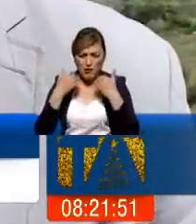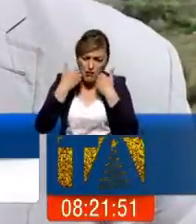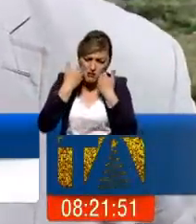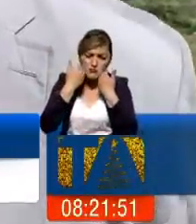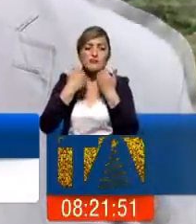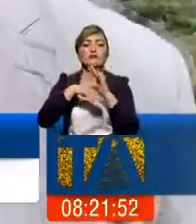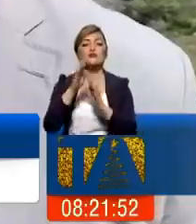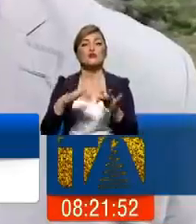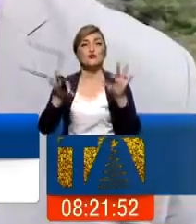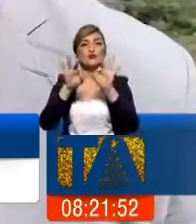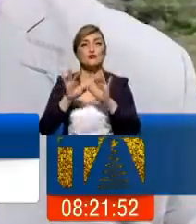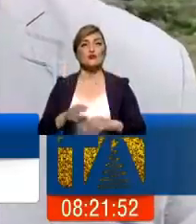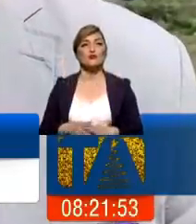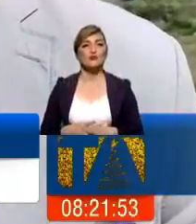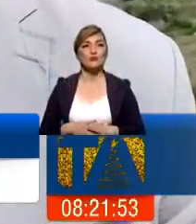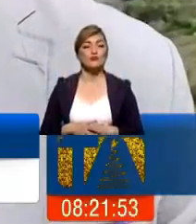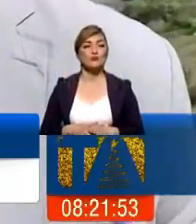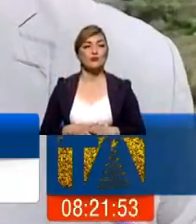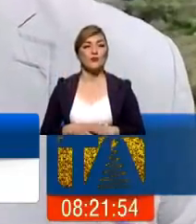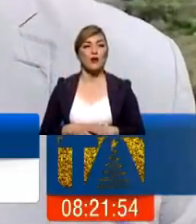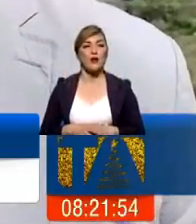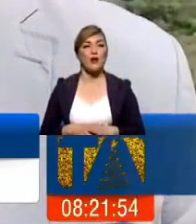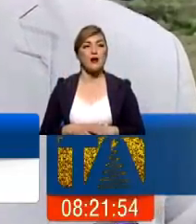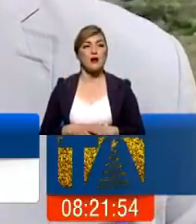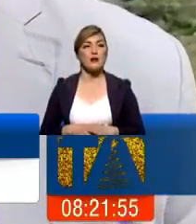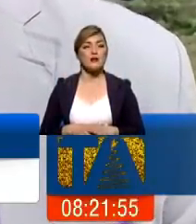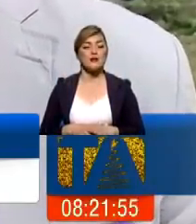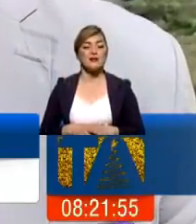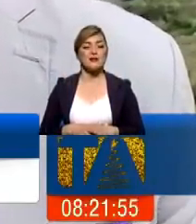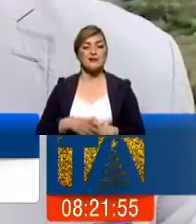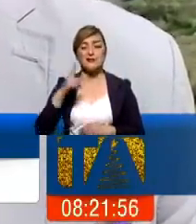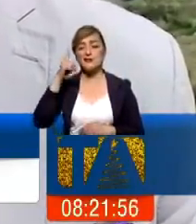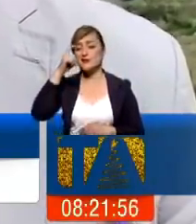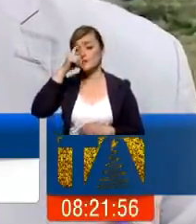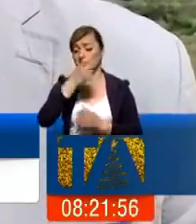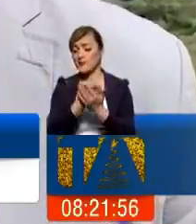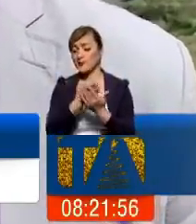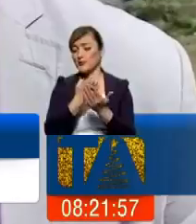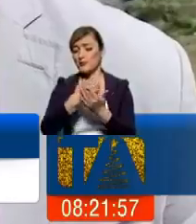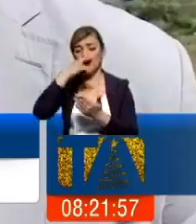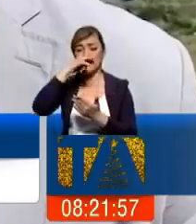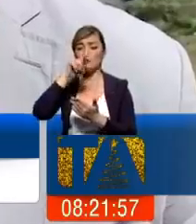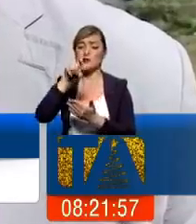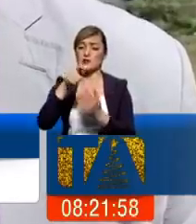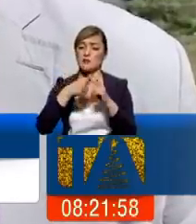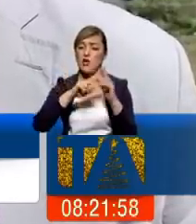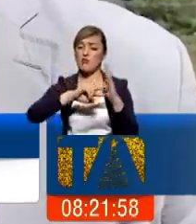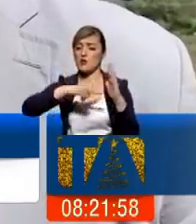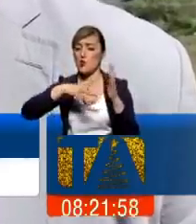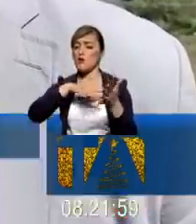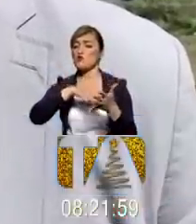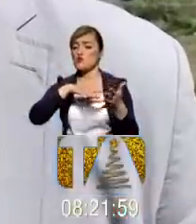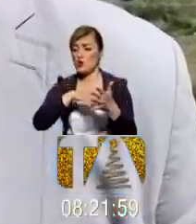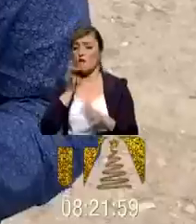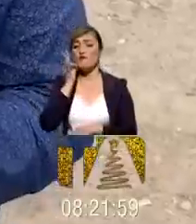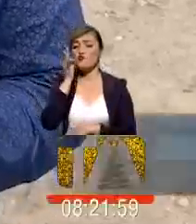lo más importante. Estamos atravesando tiempos muy difíciles y es ahora cuando los niños necesitan especialmente herramientas que puedan estudiar, que es